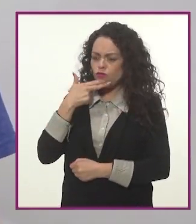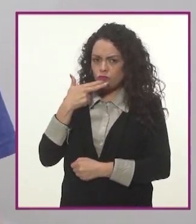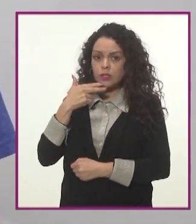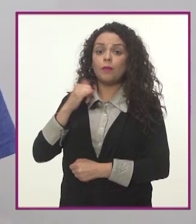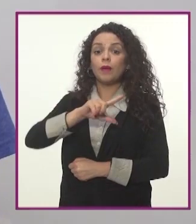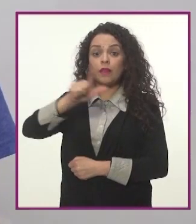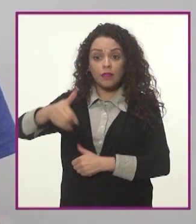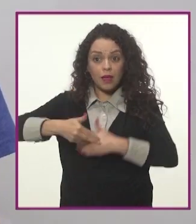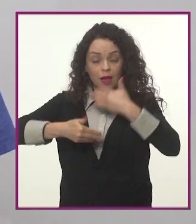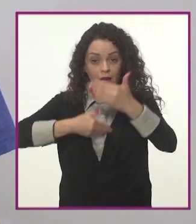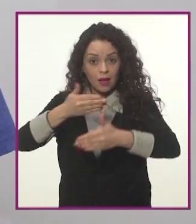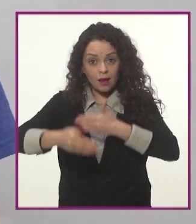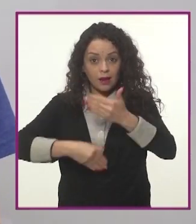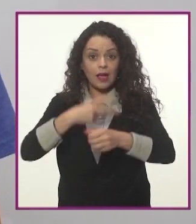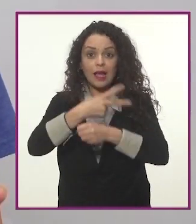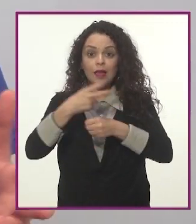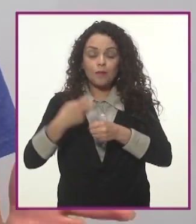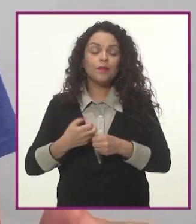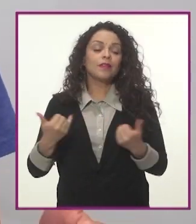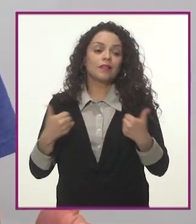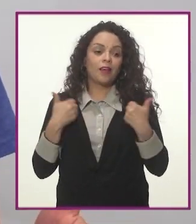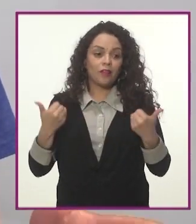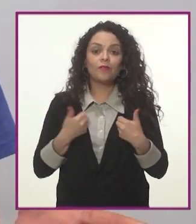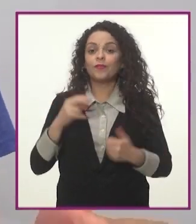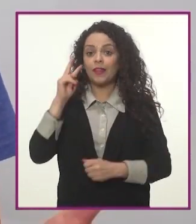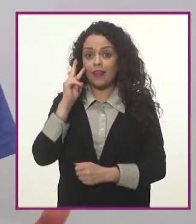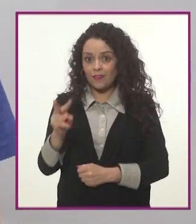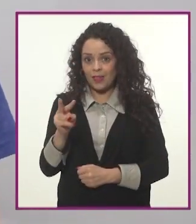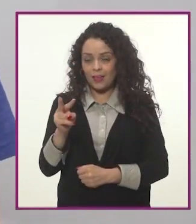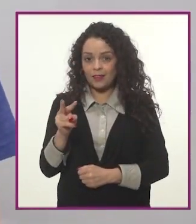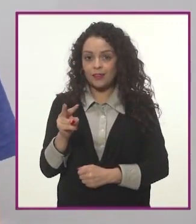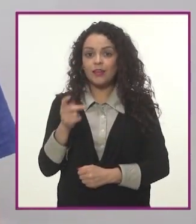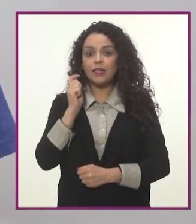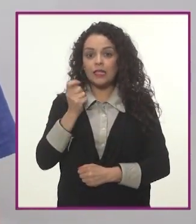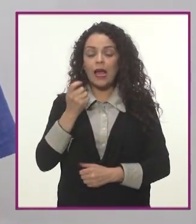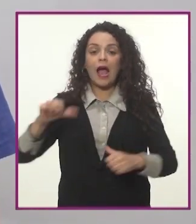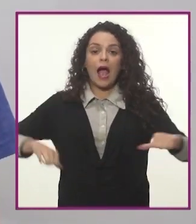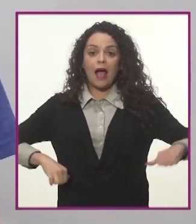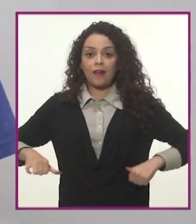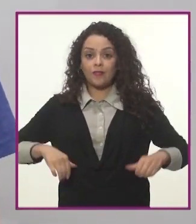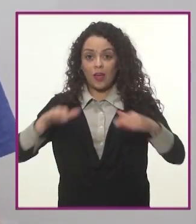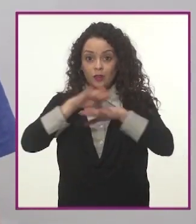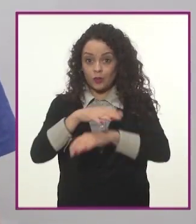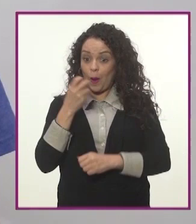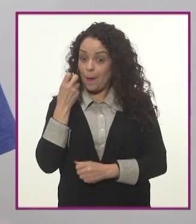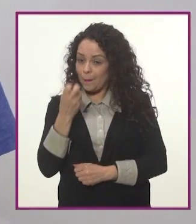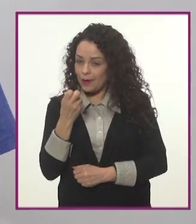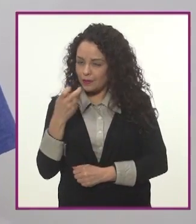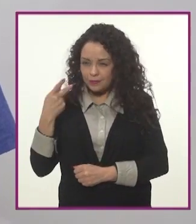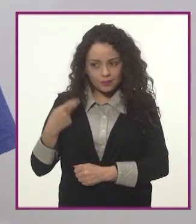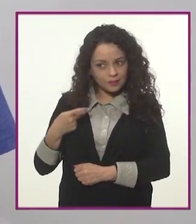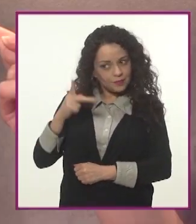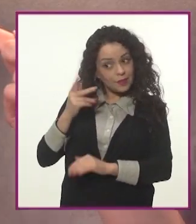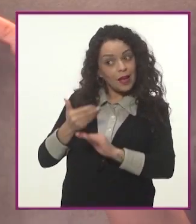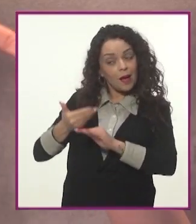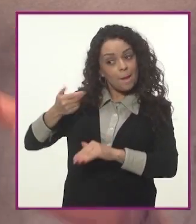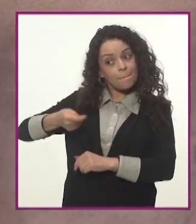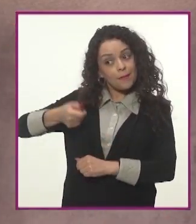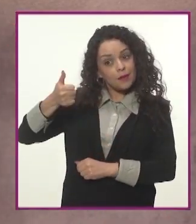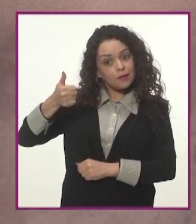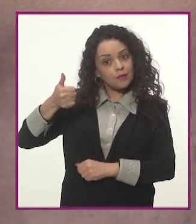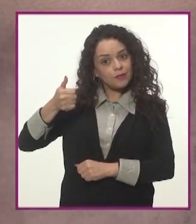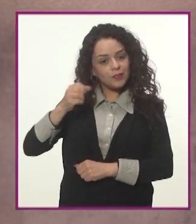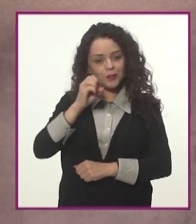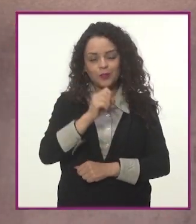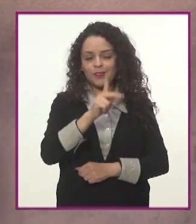adelante vamos a invitar a los chicos y chicas que nos están viendo en casa a hacer un ejercicio sobre esto. Pero antes... Está